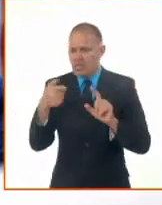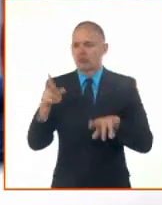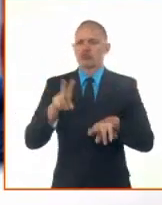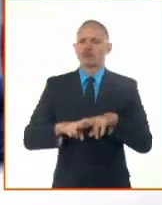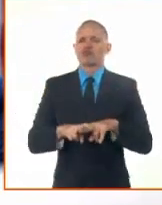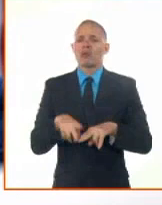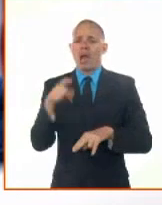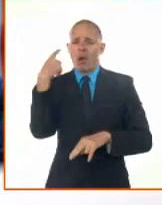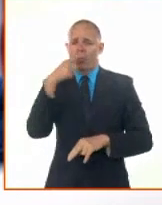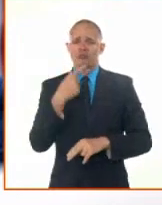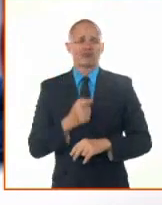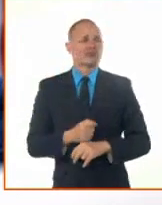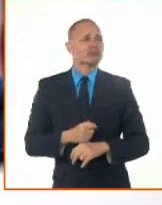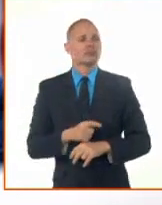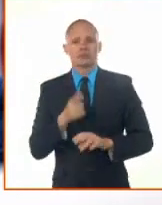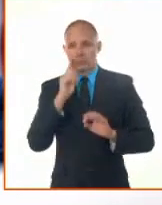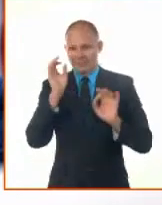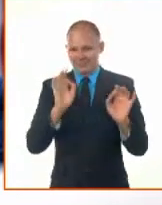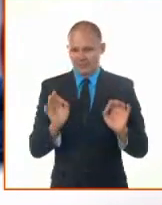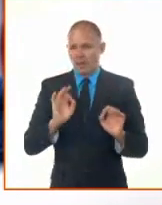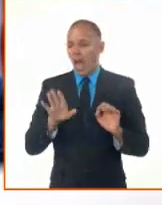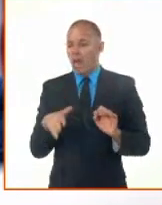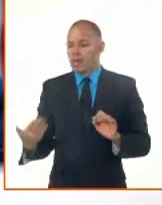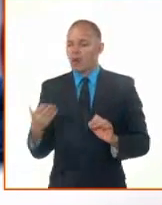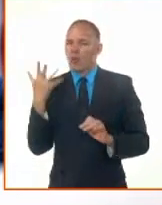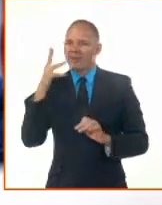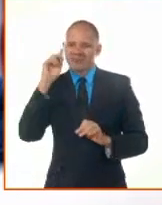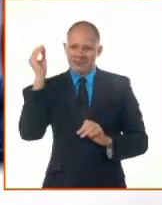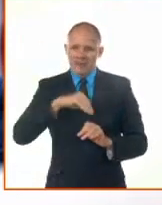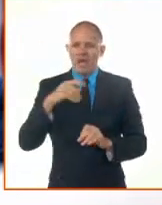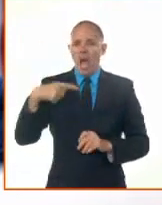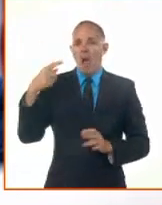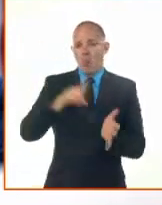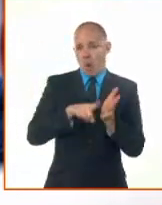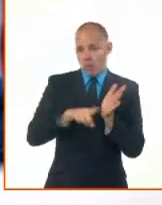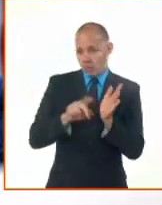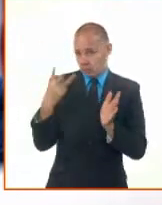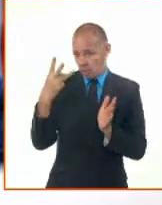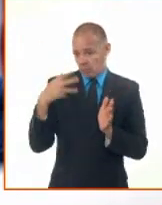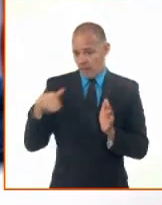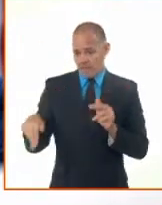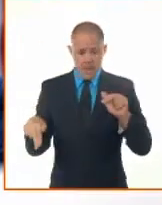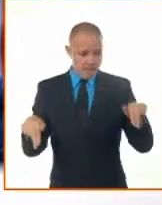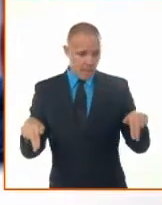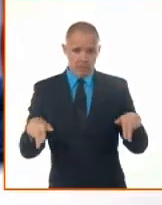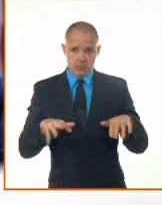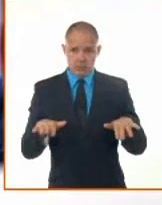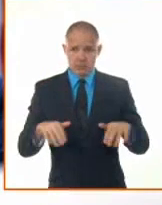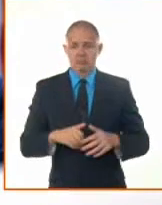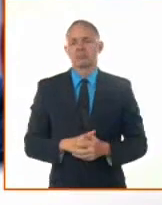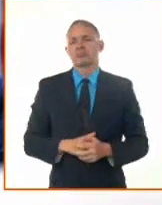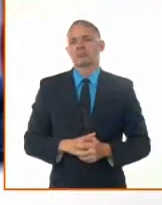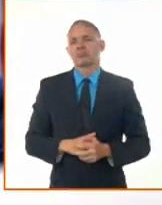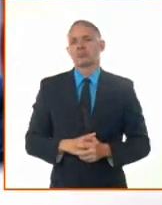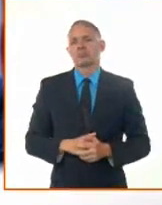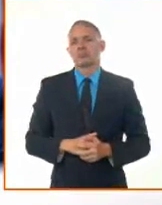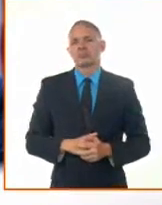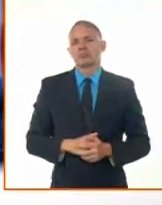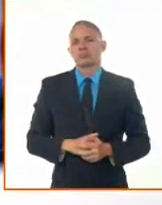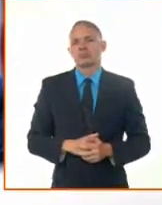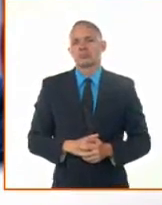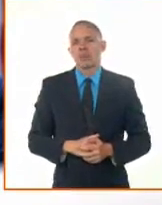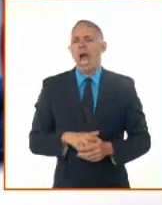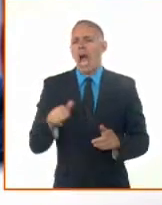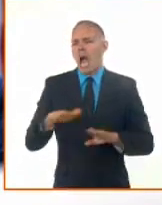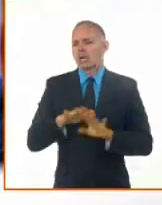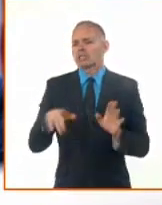como acusado con sus tres abogados en la mesa de la defensa se le leyeron